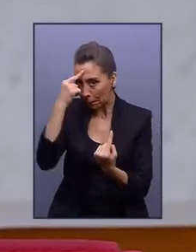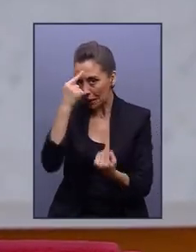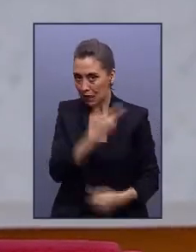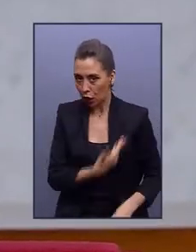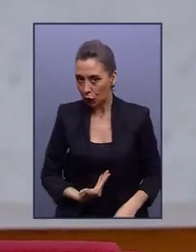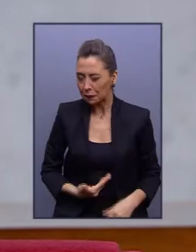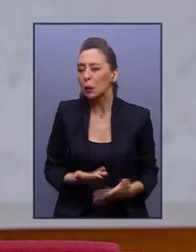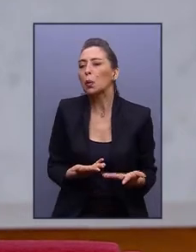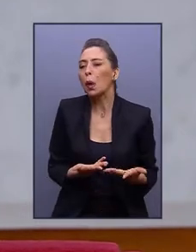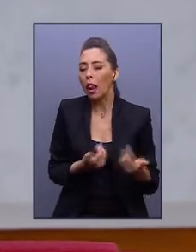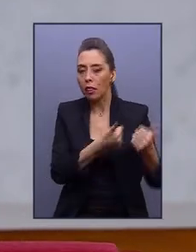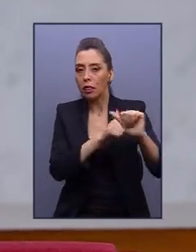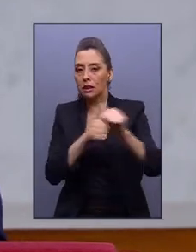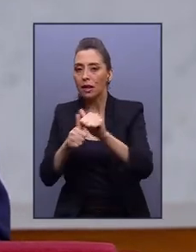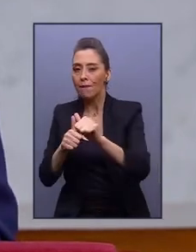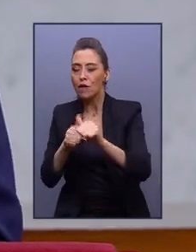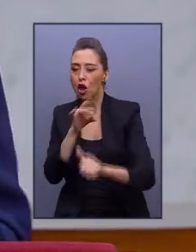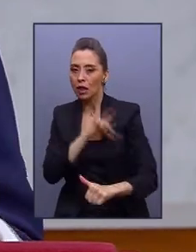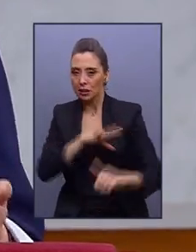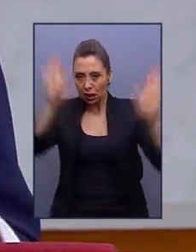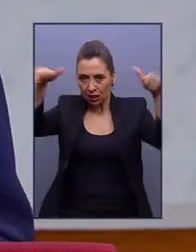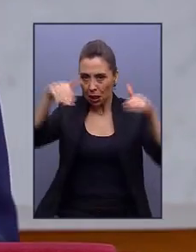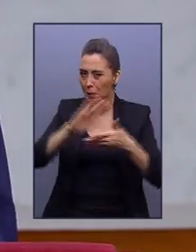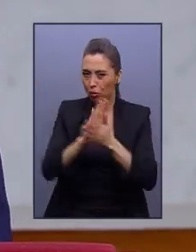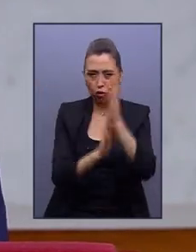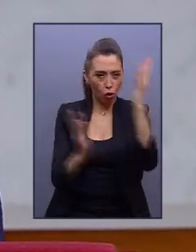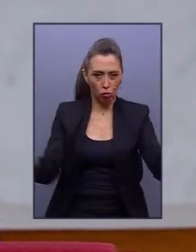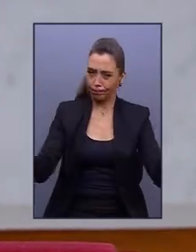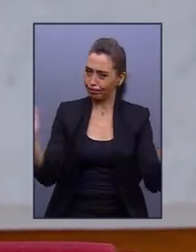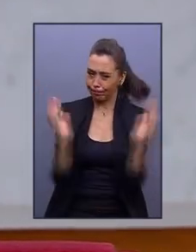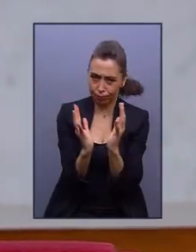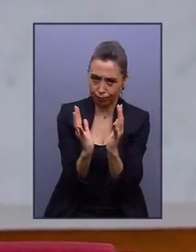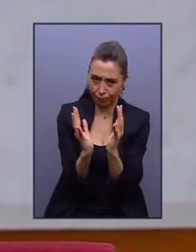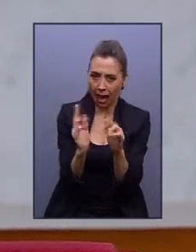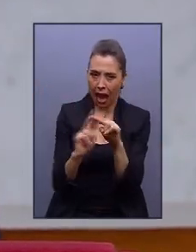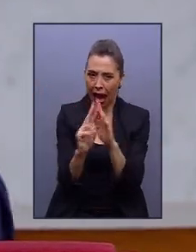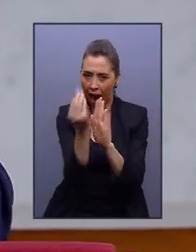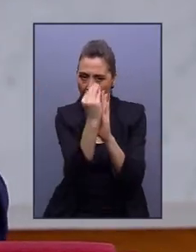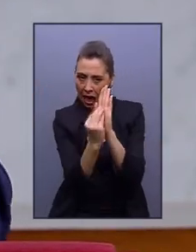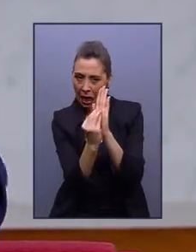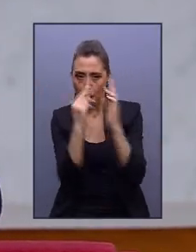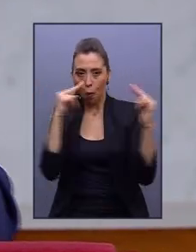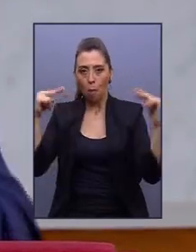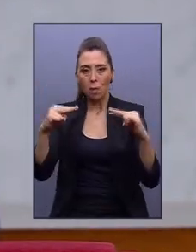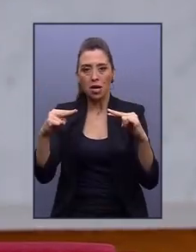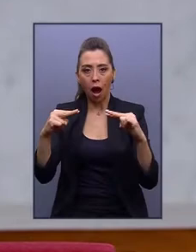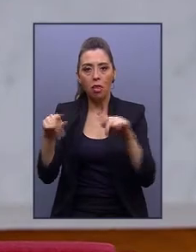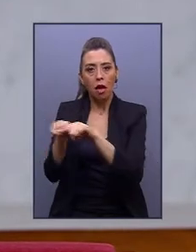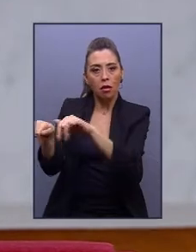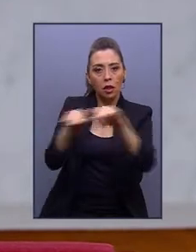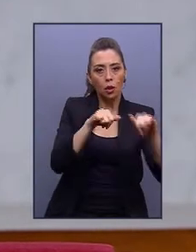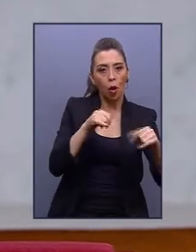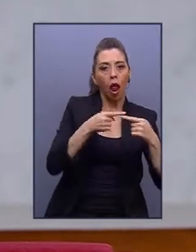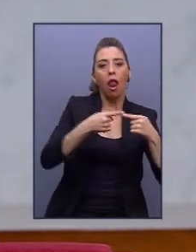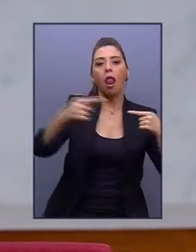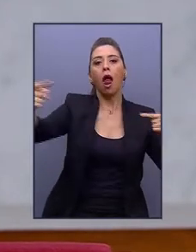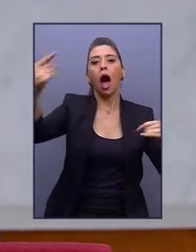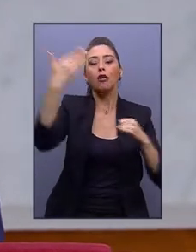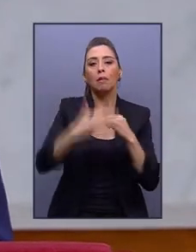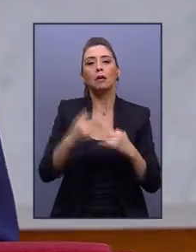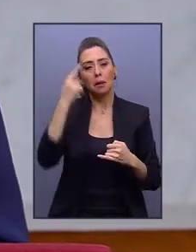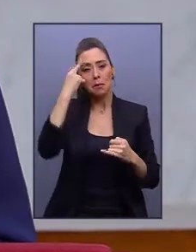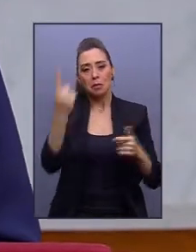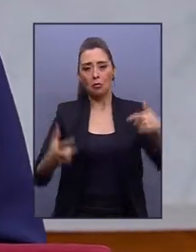estratégicamente en los desafíos de Chile y hemos convocado a todos los actores a la construcción de una mirada común y de largo plazo, más allá de un